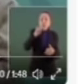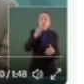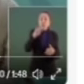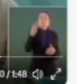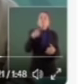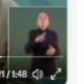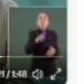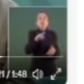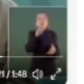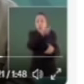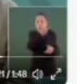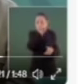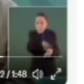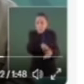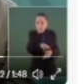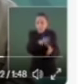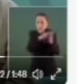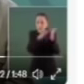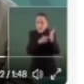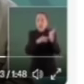tiempo que fue otorgado